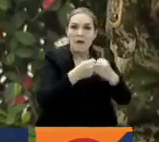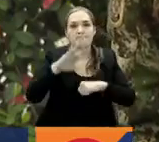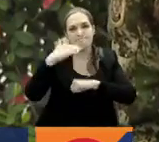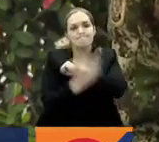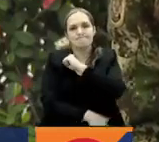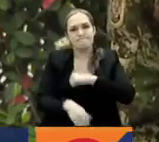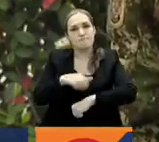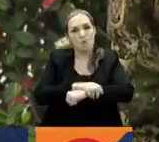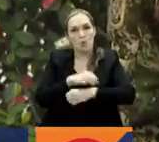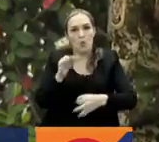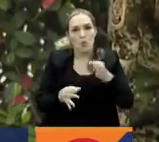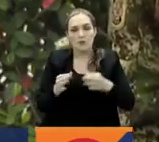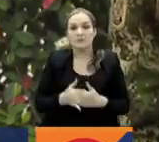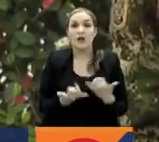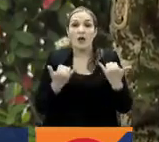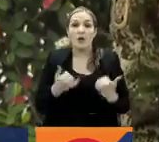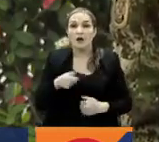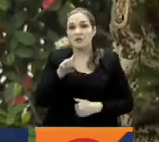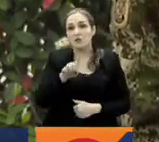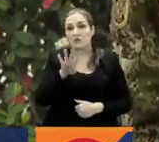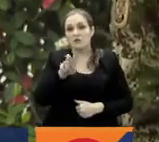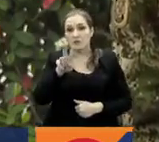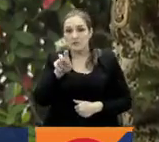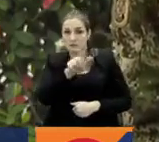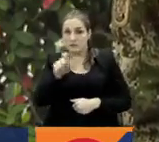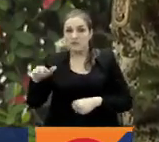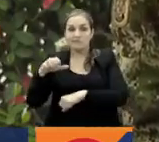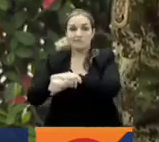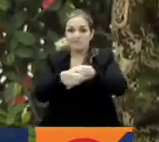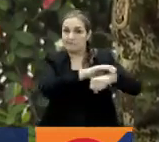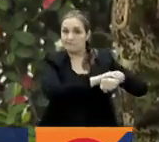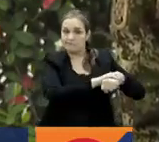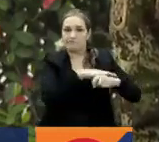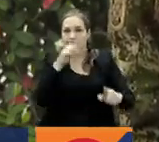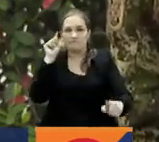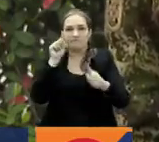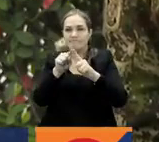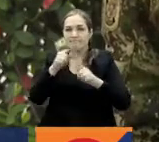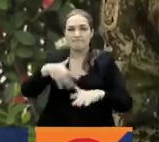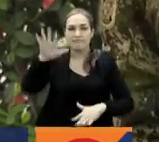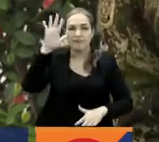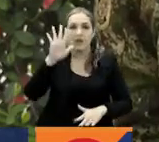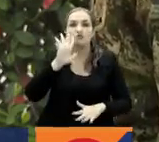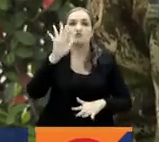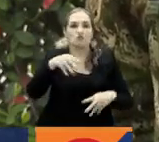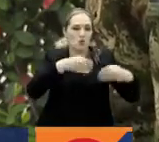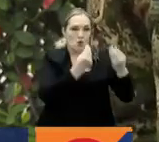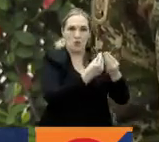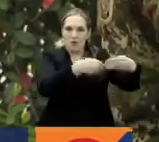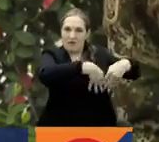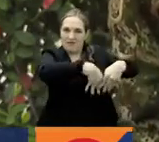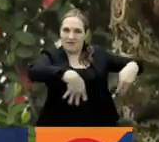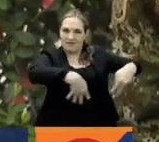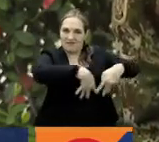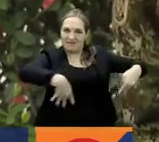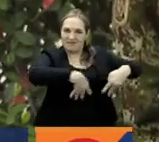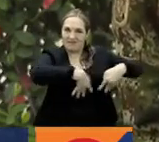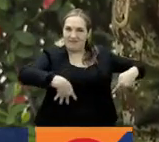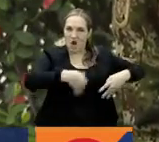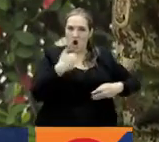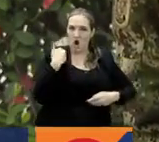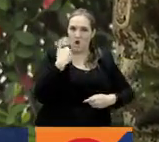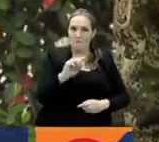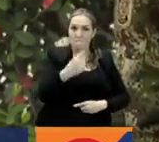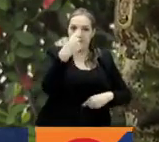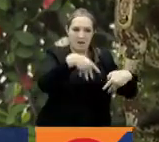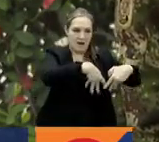priorizados son 197 capturas, especialmente de lo que se denominan las líneas. Un gran porcentaje